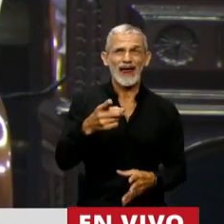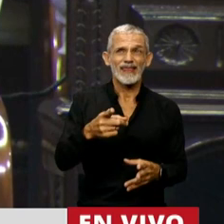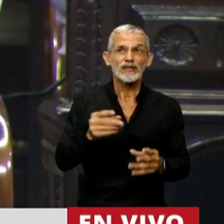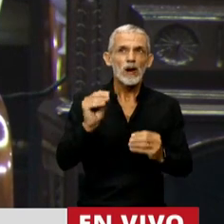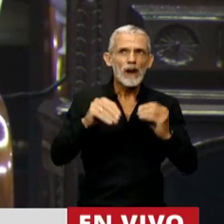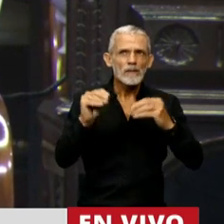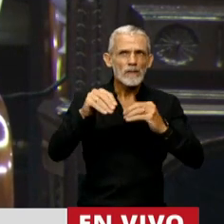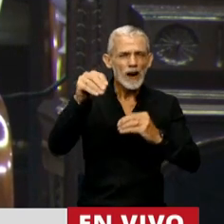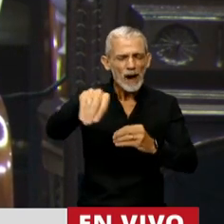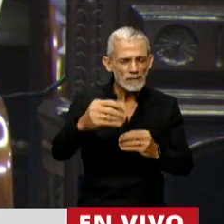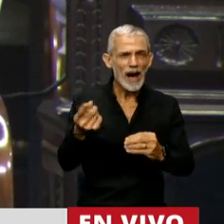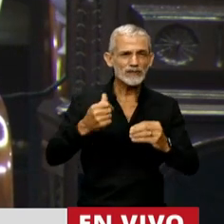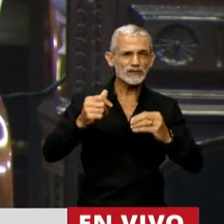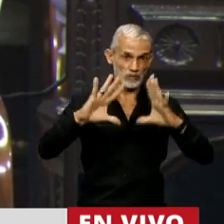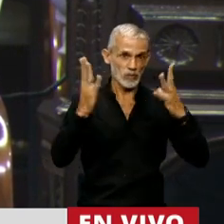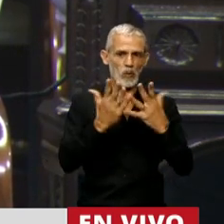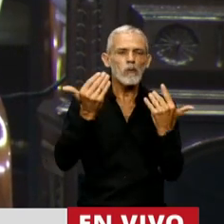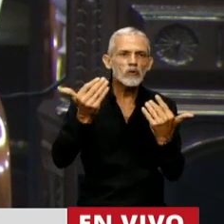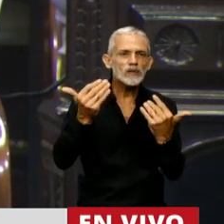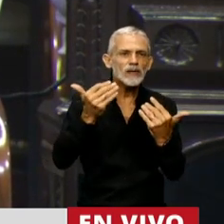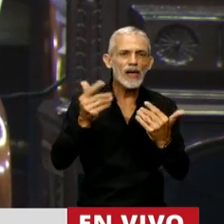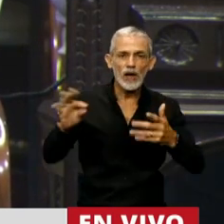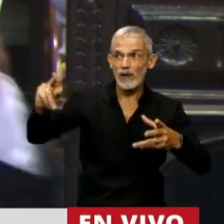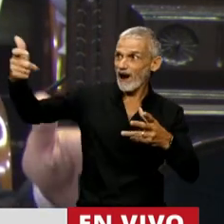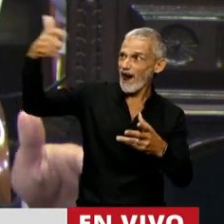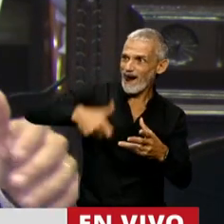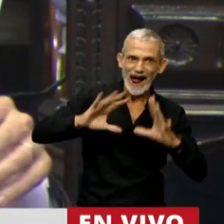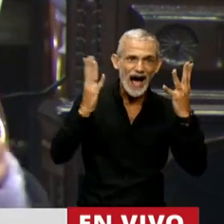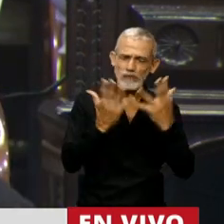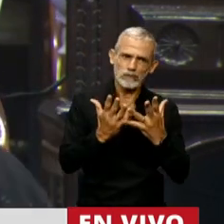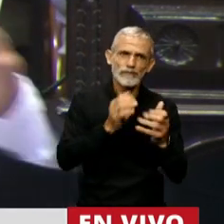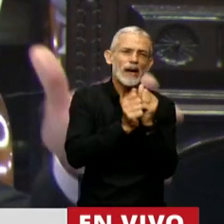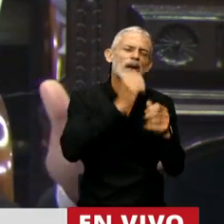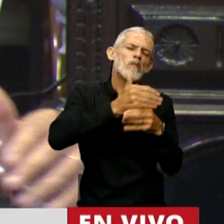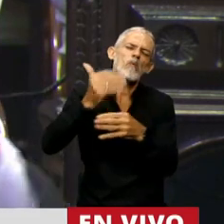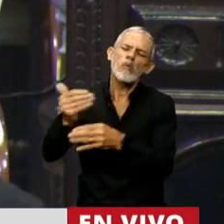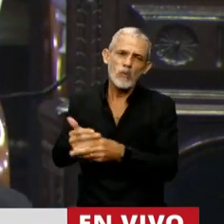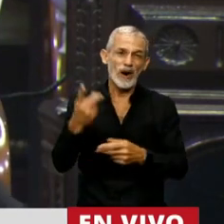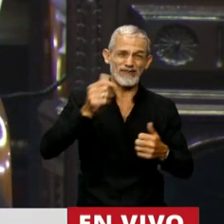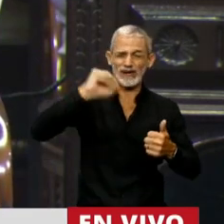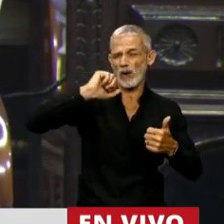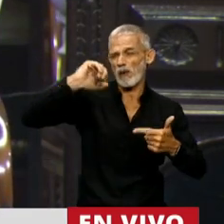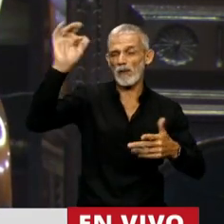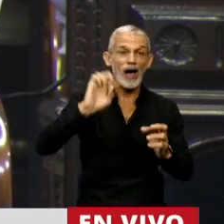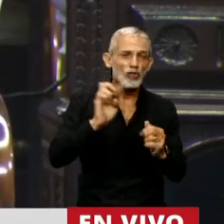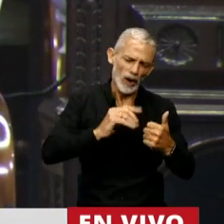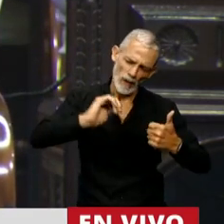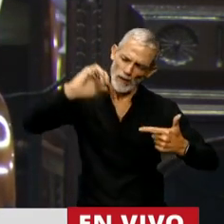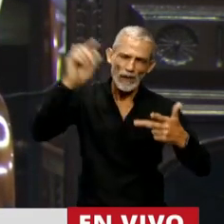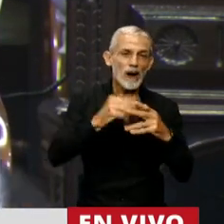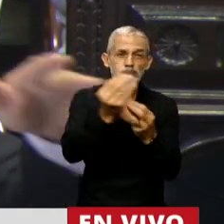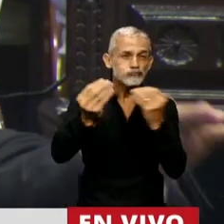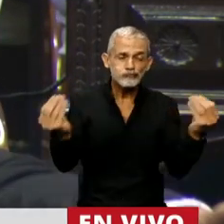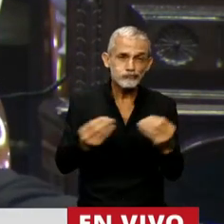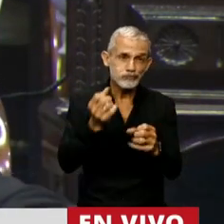más nos alejamos de la posibilidad de ser un destino de inversiones. Siguen cerrando las pymes, la inflación imparable, el dólar por las nubes, crece el